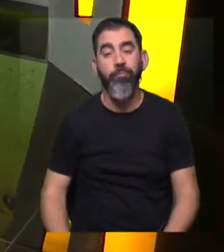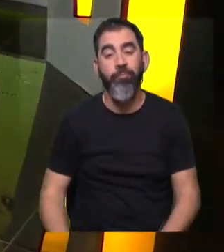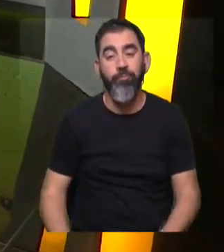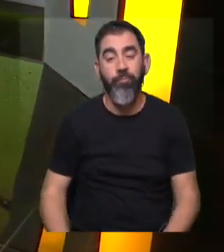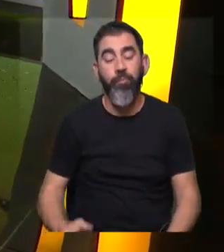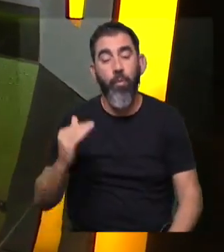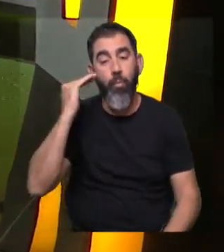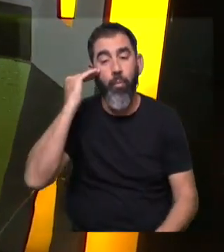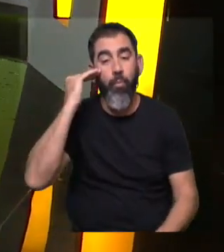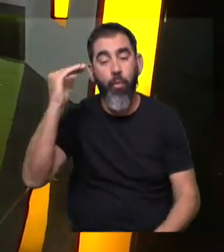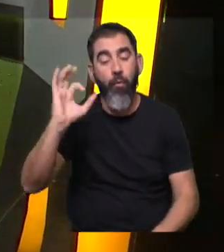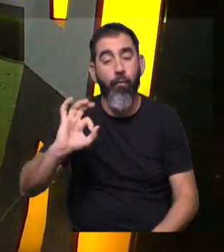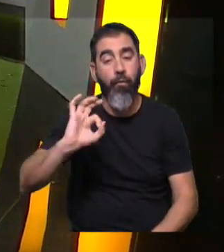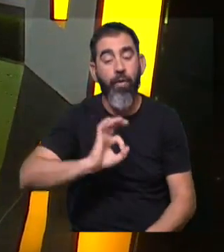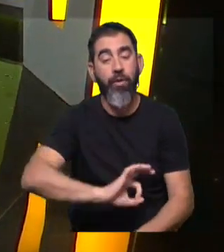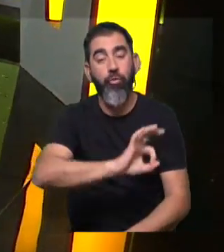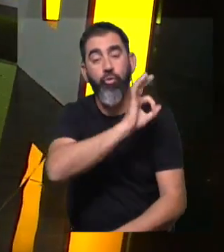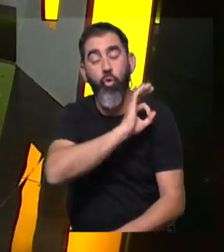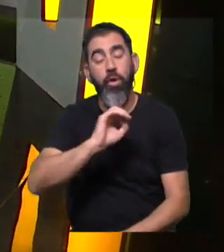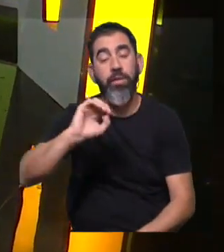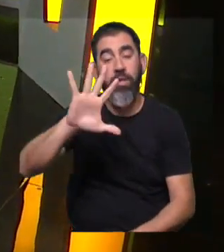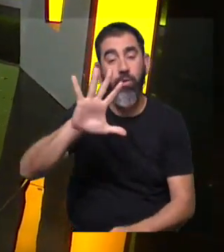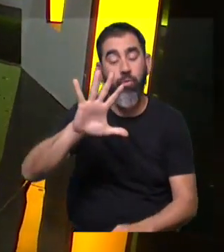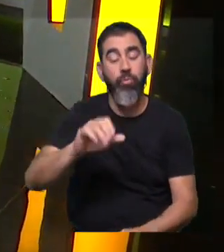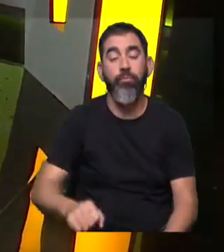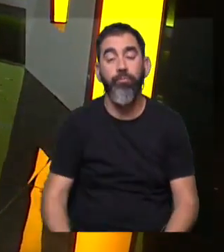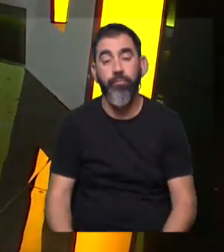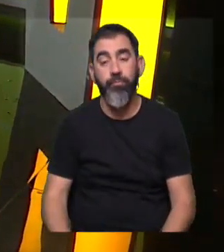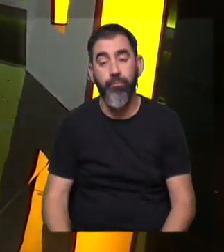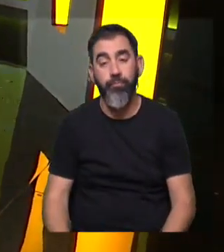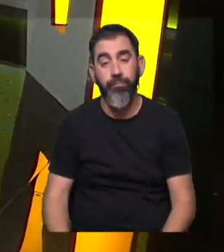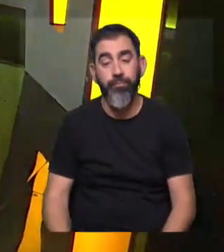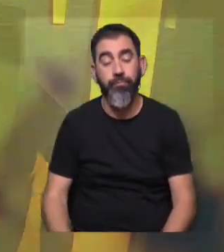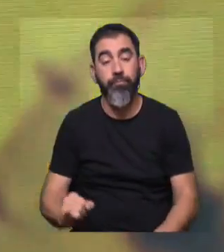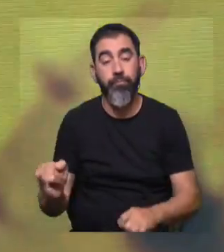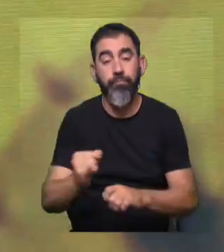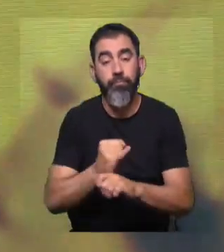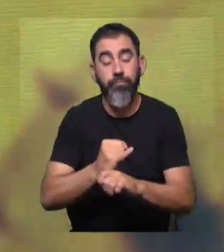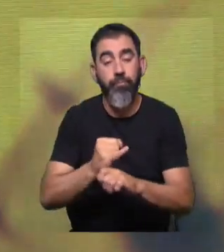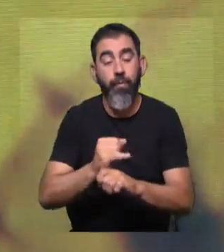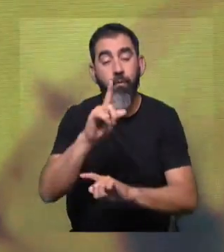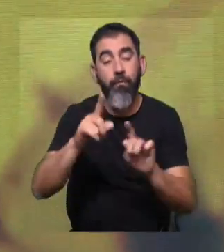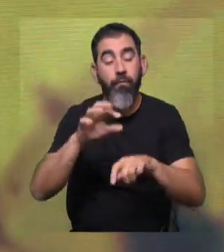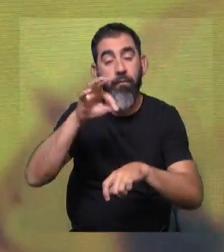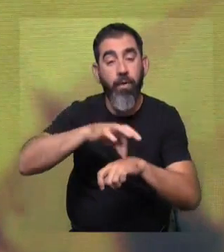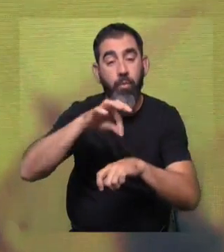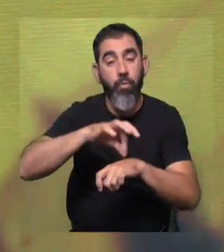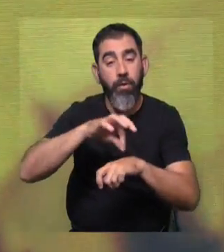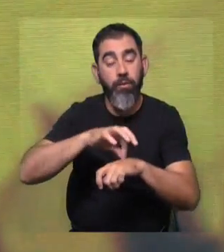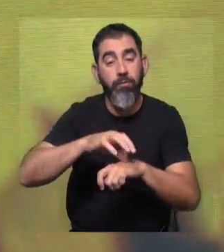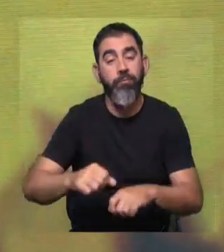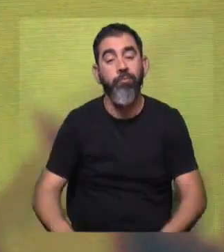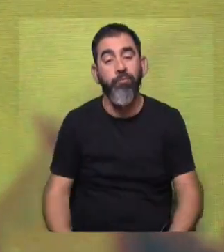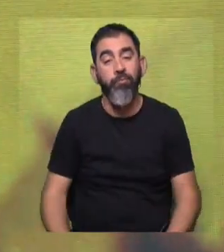profesor grado 5 del Departamento de Desarrollo Biotecnológico del Instituto de Higiene de Facultad de Medicina.